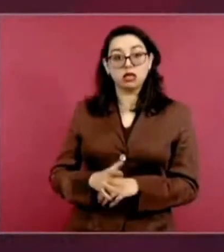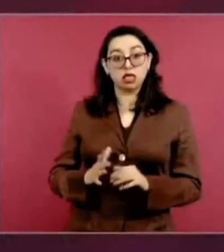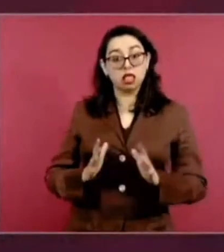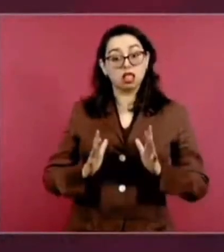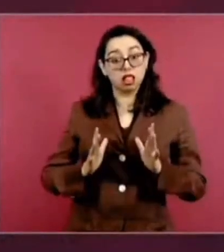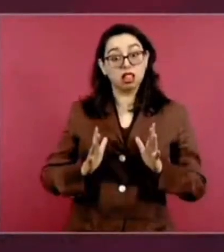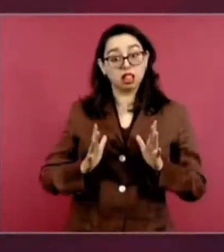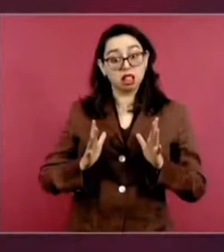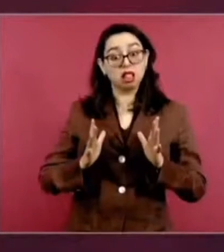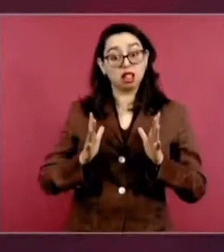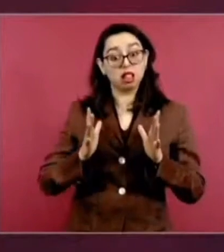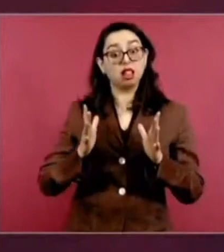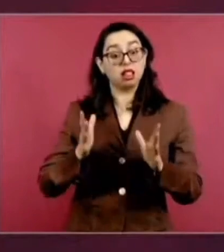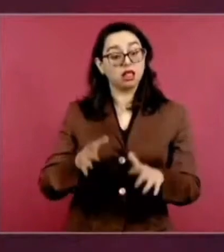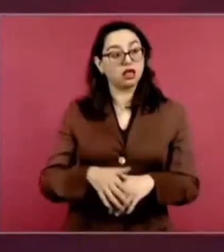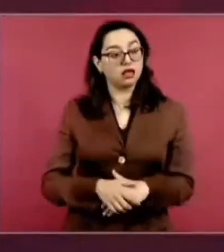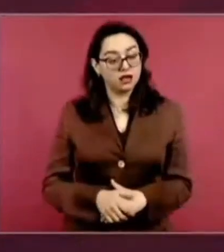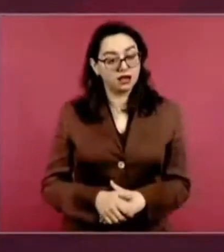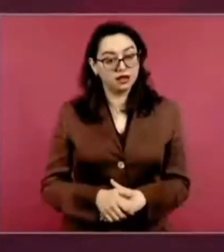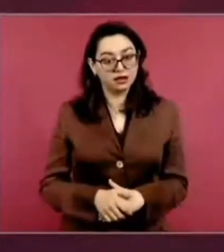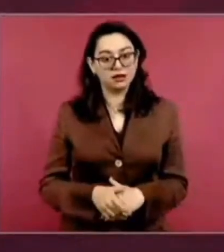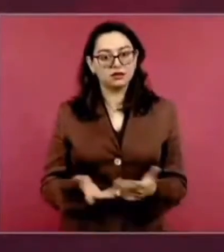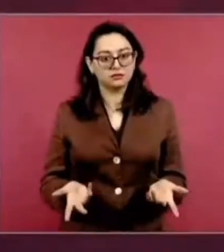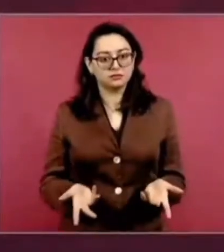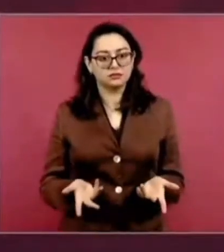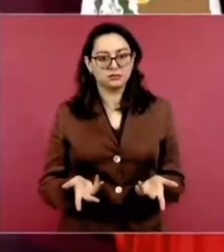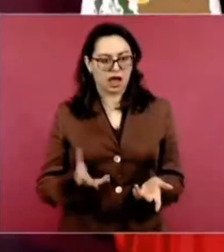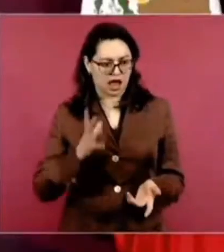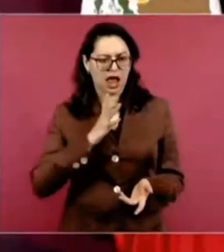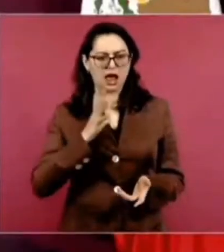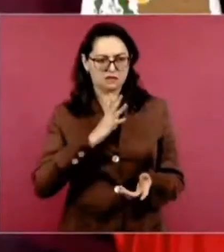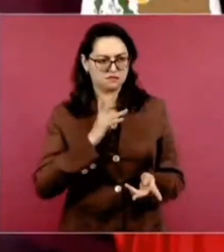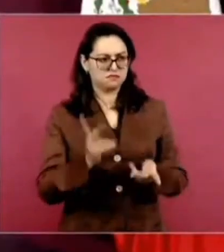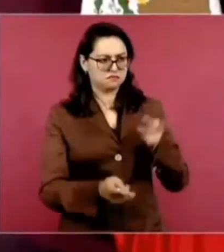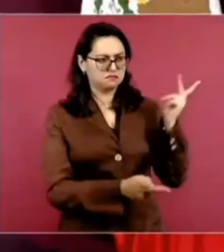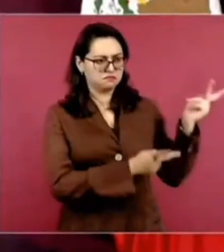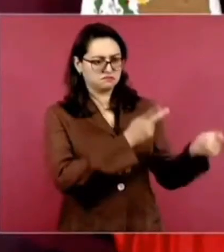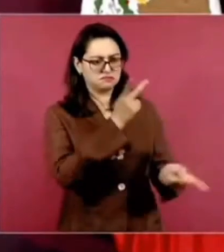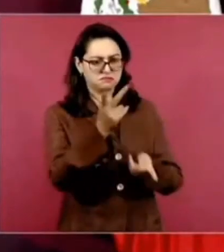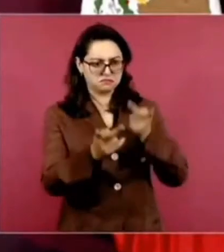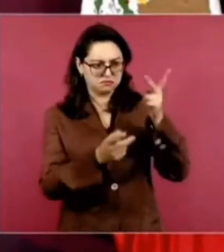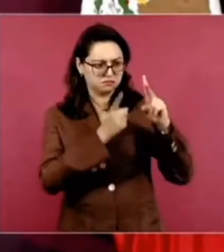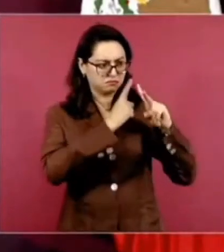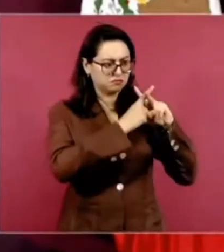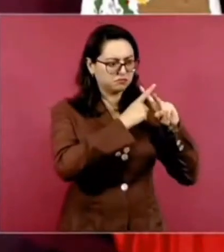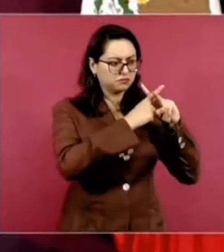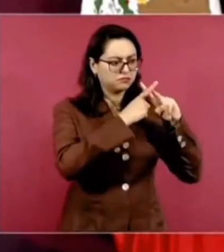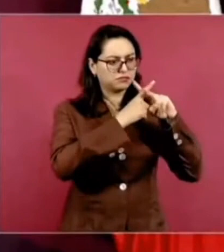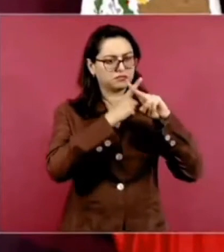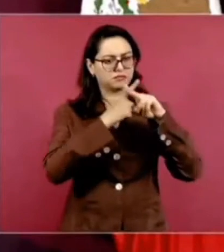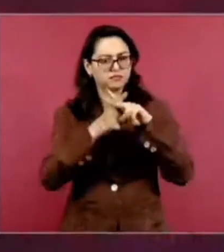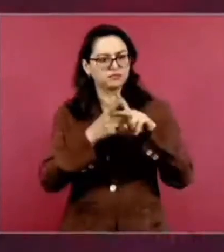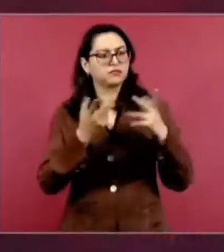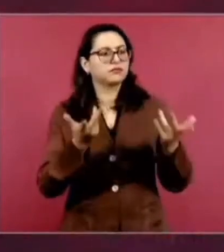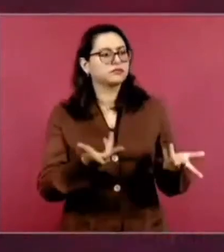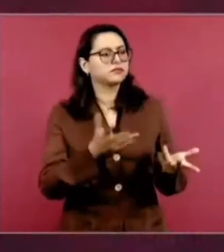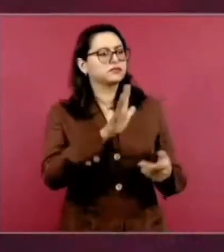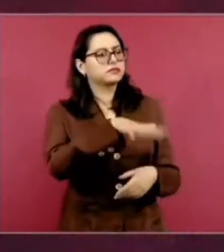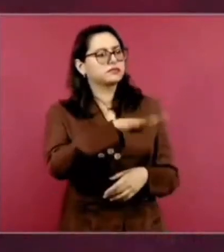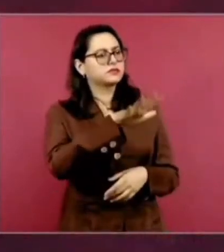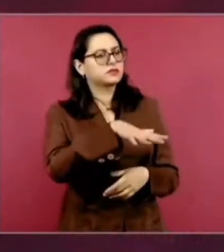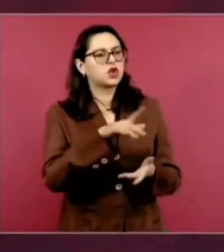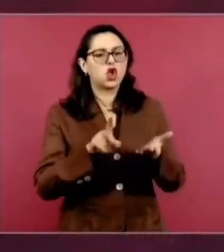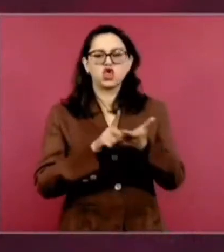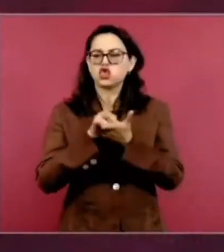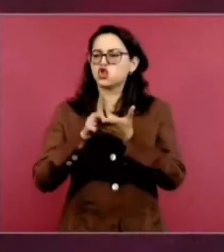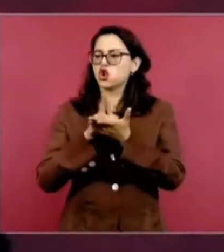En las encuestas aparece cuando